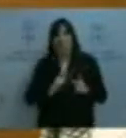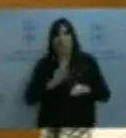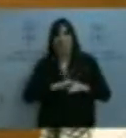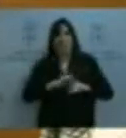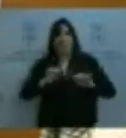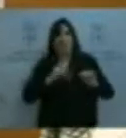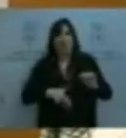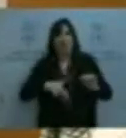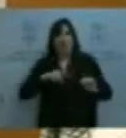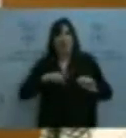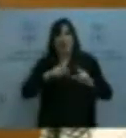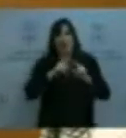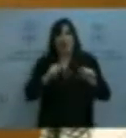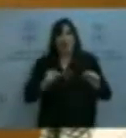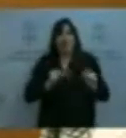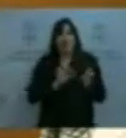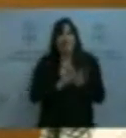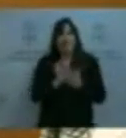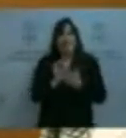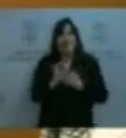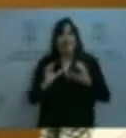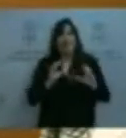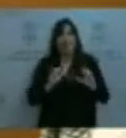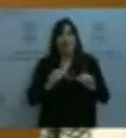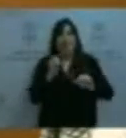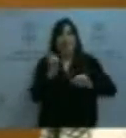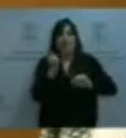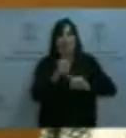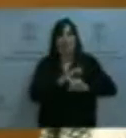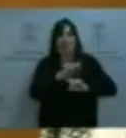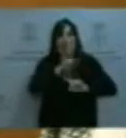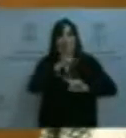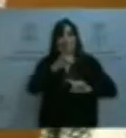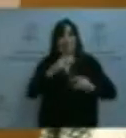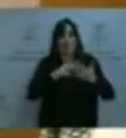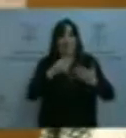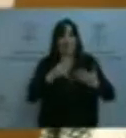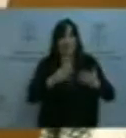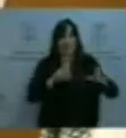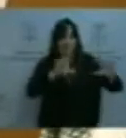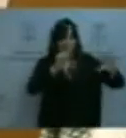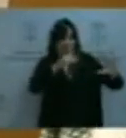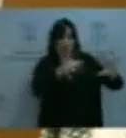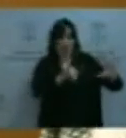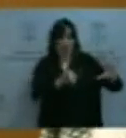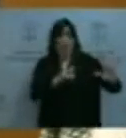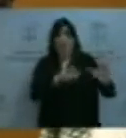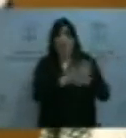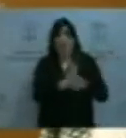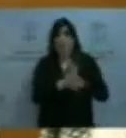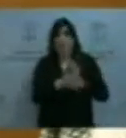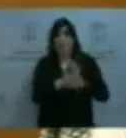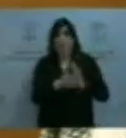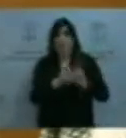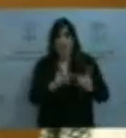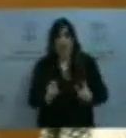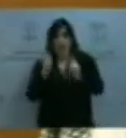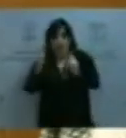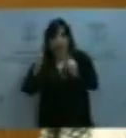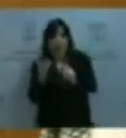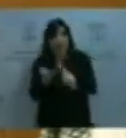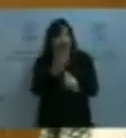noviembre de 2017. Capturé el pantallazo y lo tengo aquí, es decir, un mes antes de resultar adjudicataria. ¿Vale? Que, bueno, a mí ya de